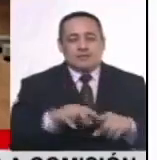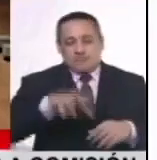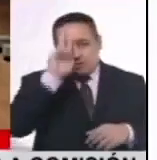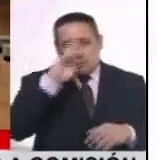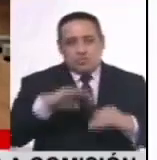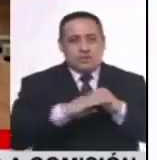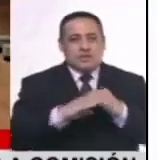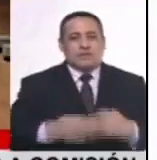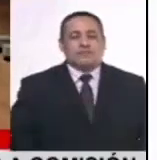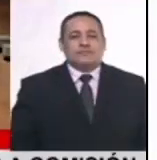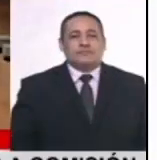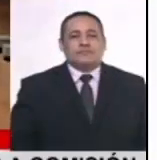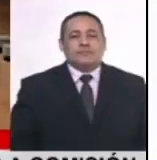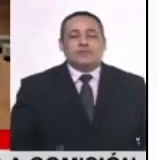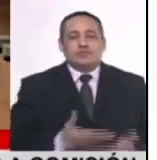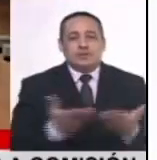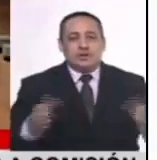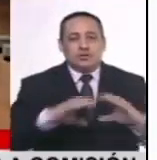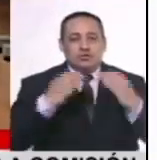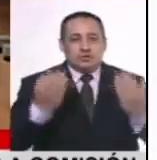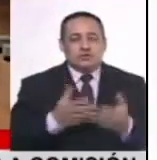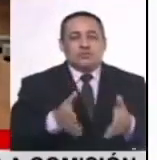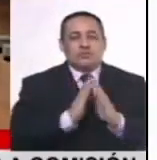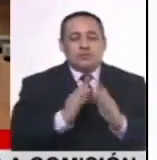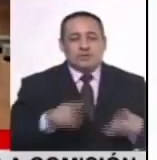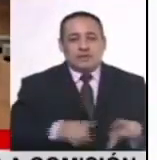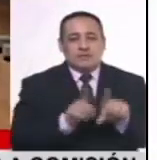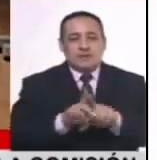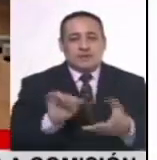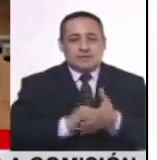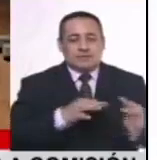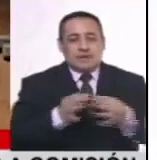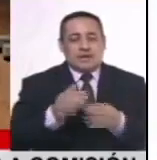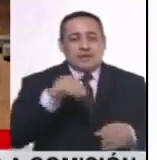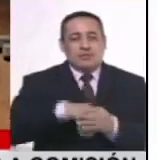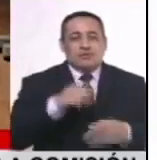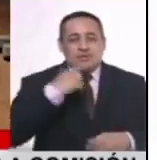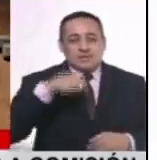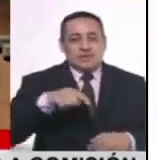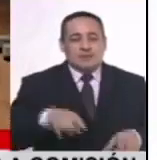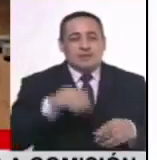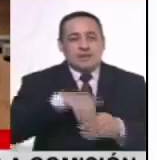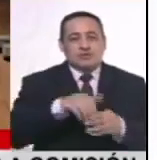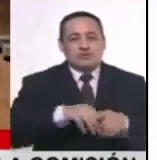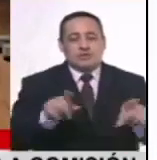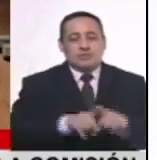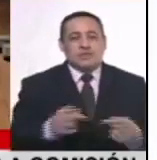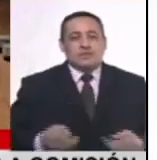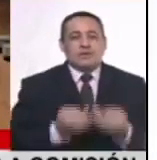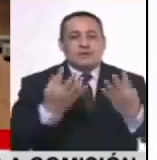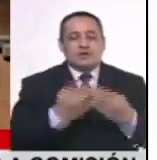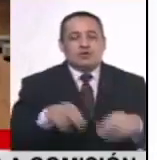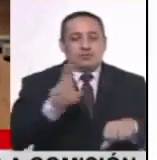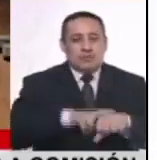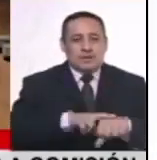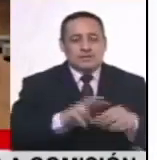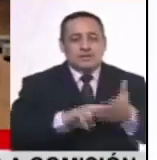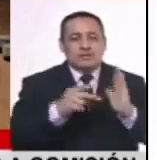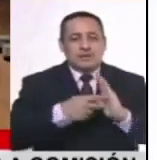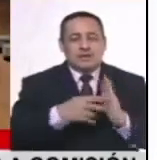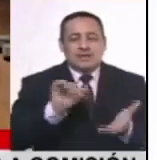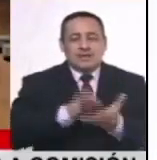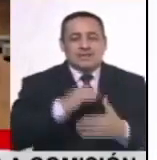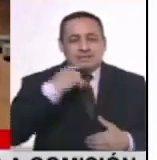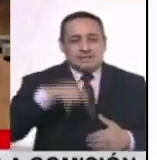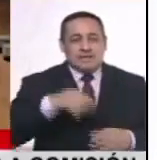Democrático. Señores congresistas, es pertinente precisar que la votación requerida para esta elección es la mayoría simple, es decir, se